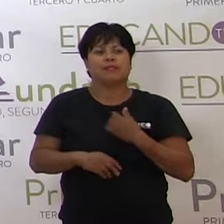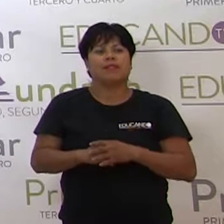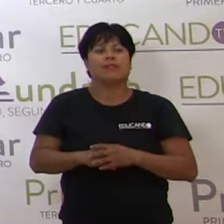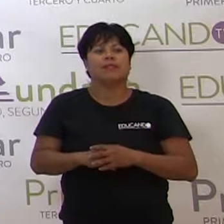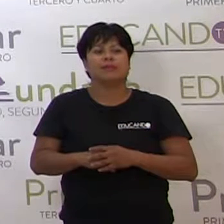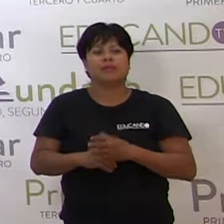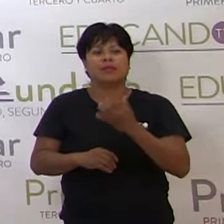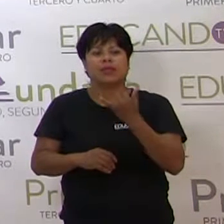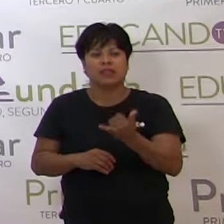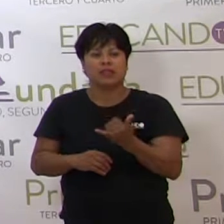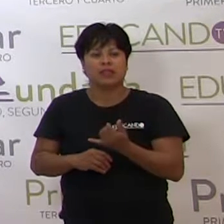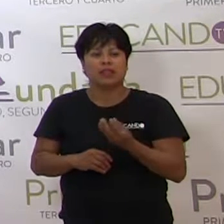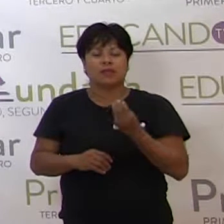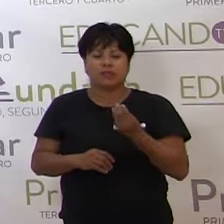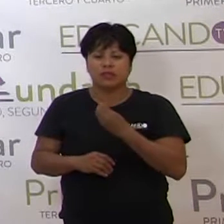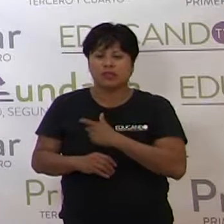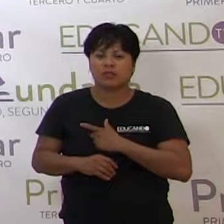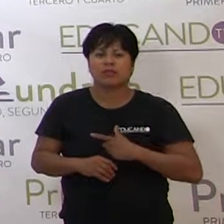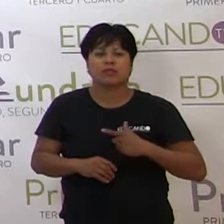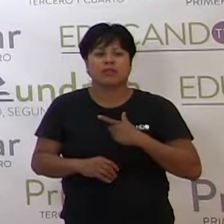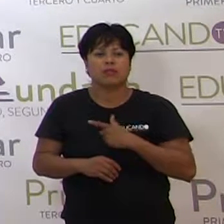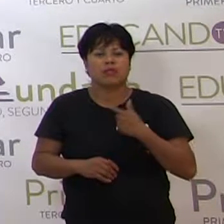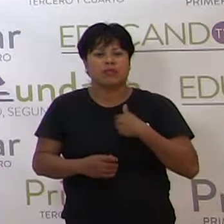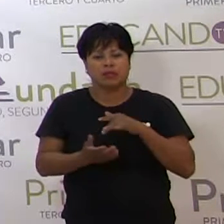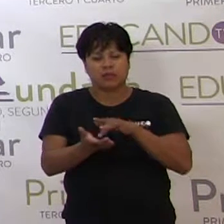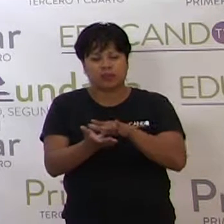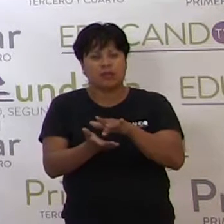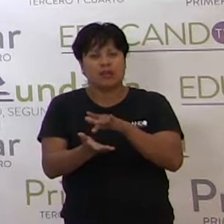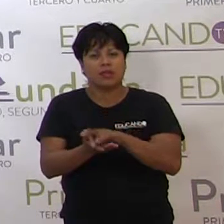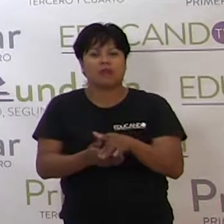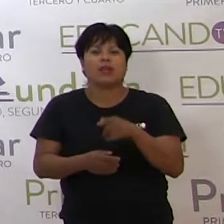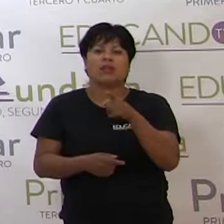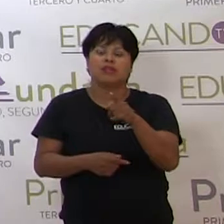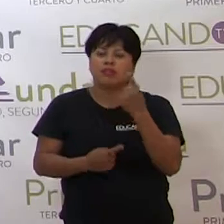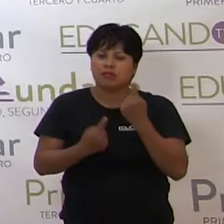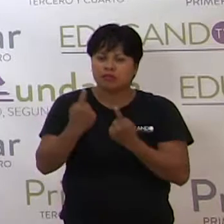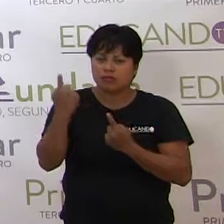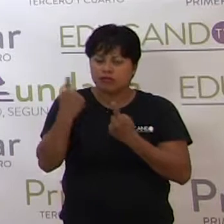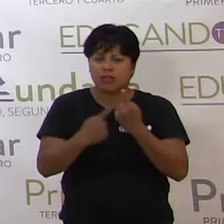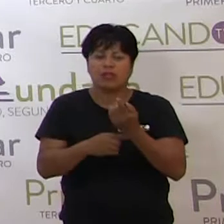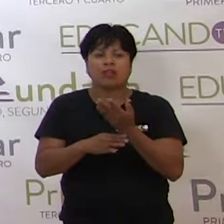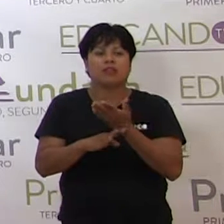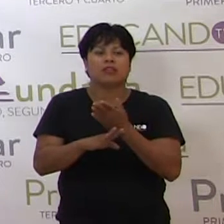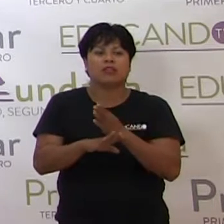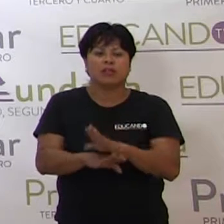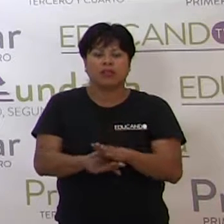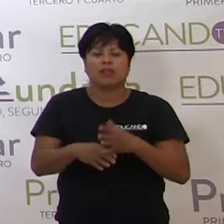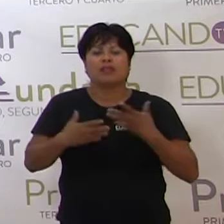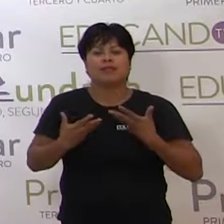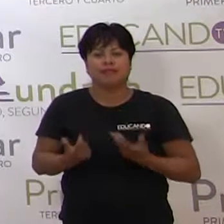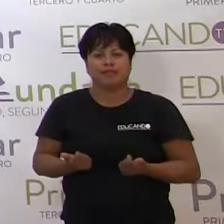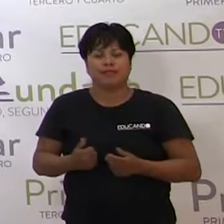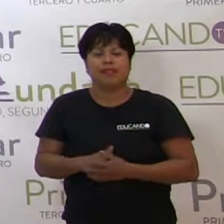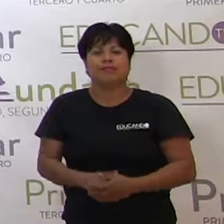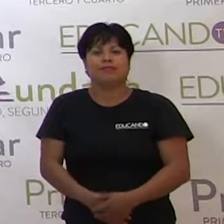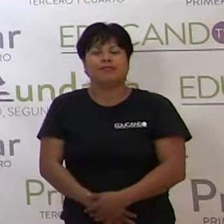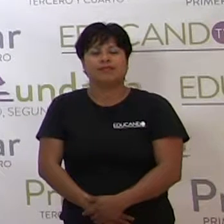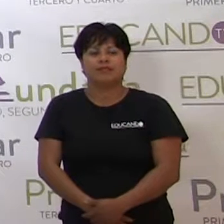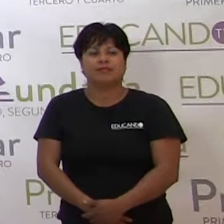y con mucho gusto te apoyaré en tus dudas sobre este tema.